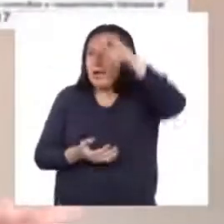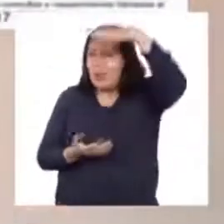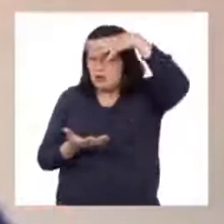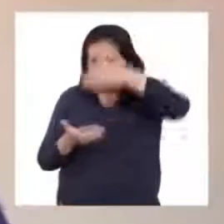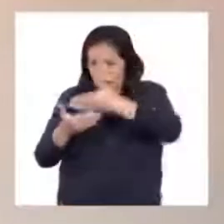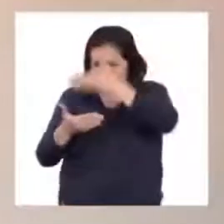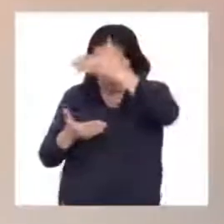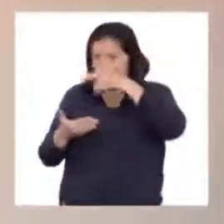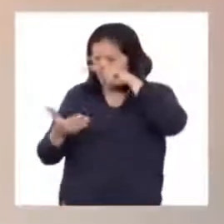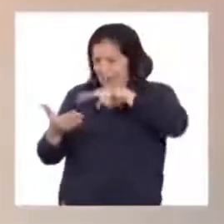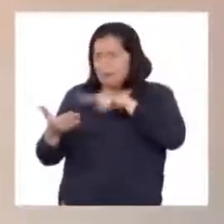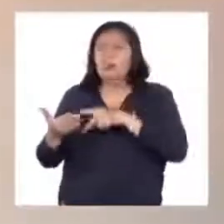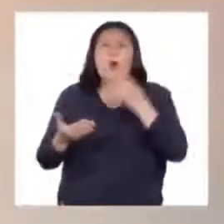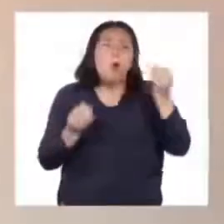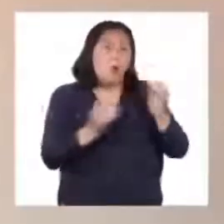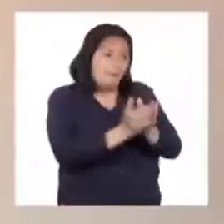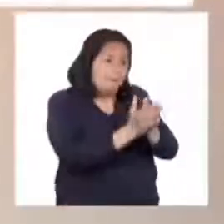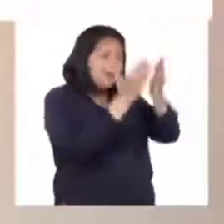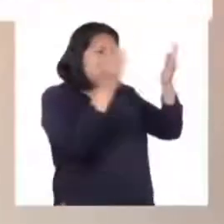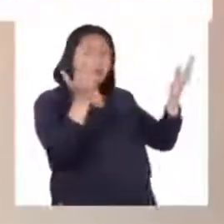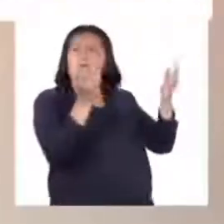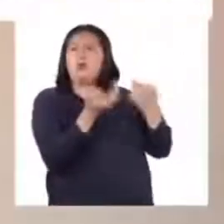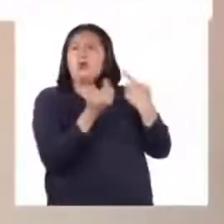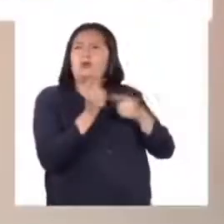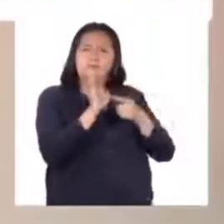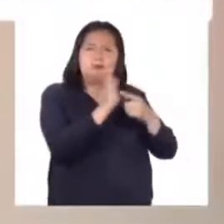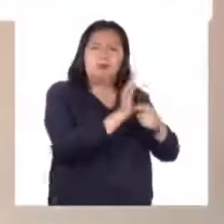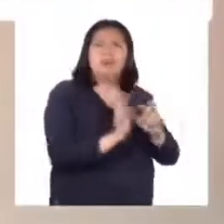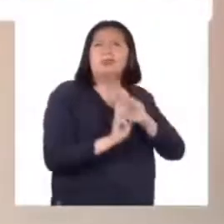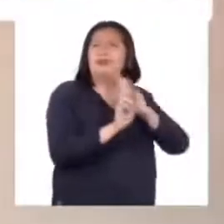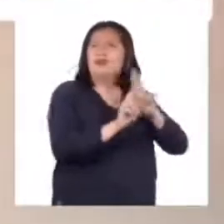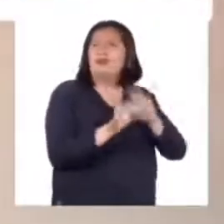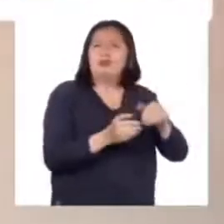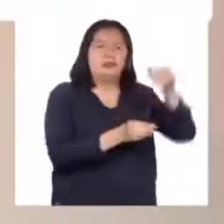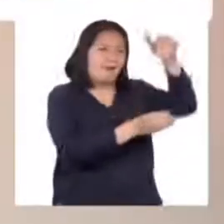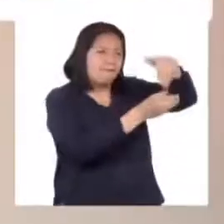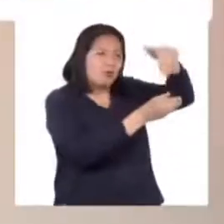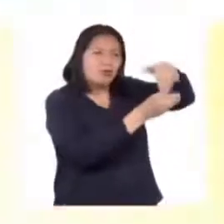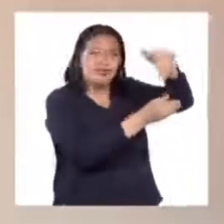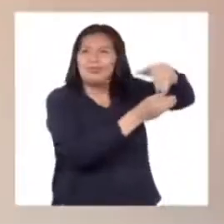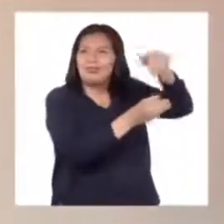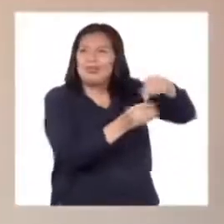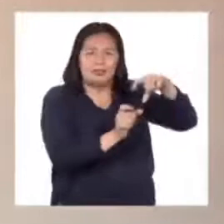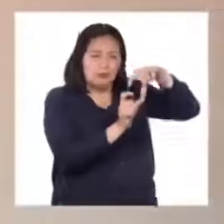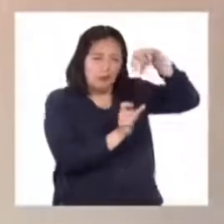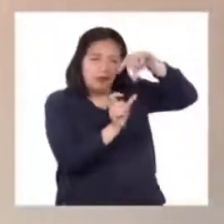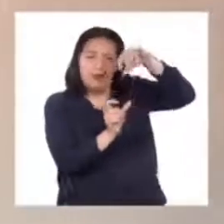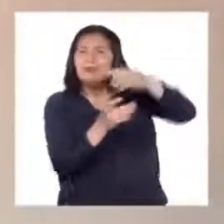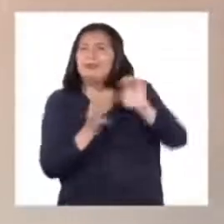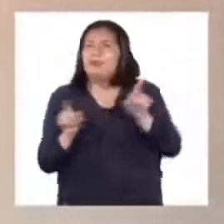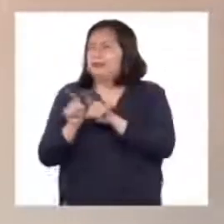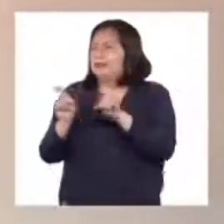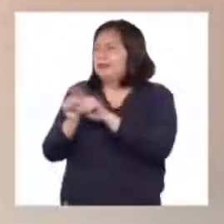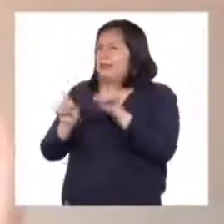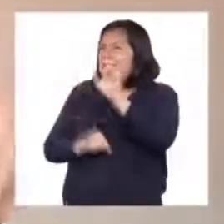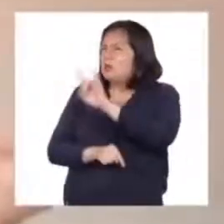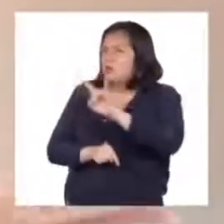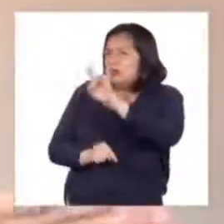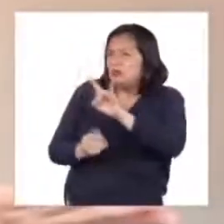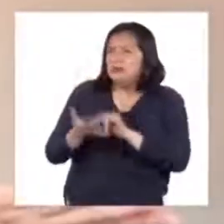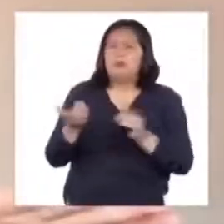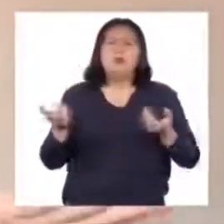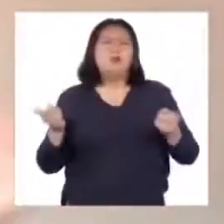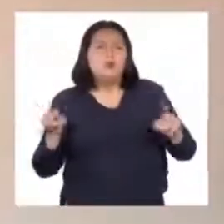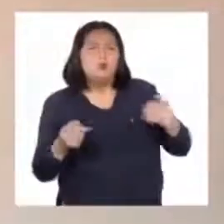eléctrica, o en los periódicos cuando muestran los resultados de las elecciones. También solemos utilizarlos